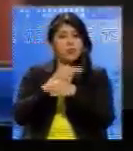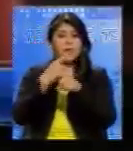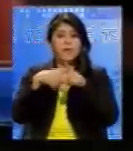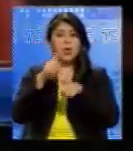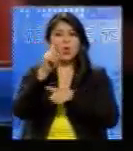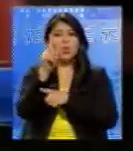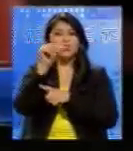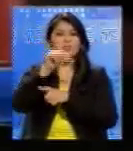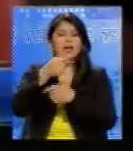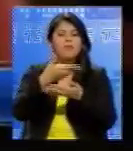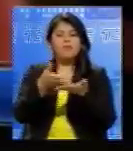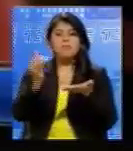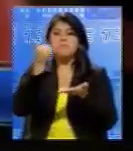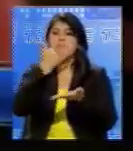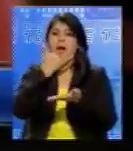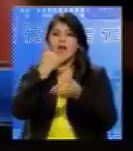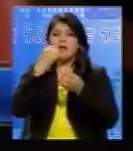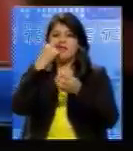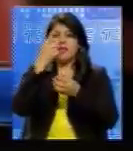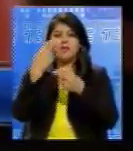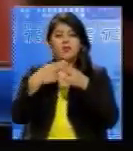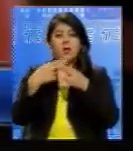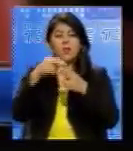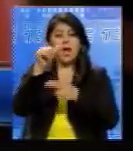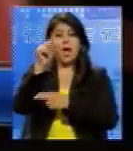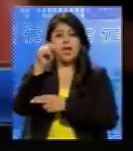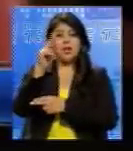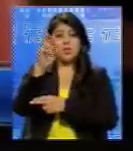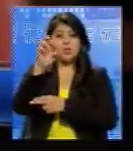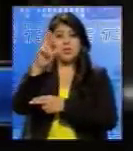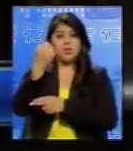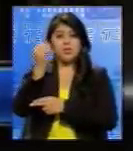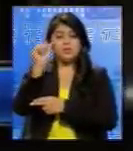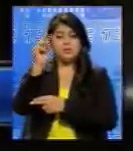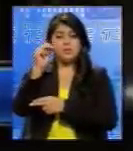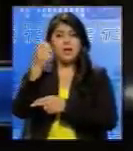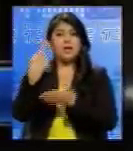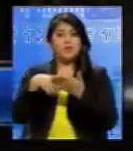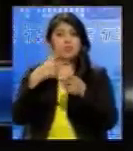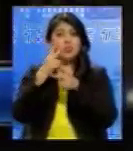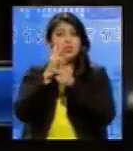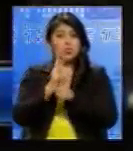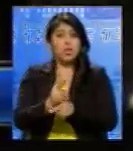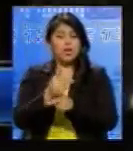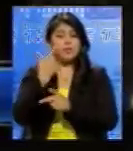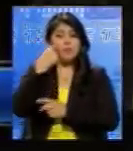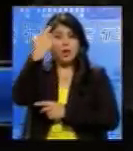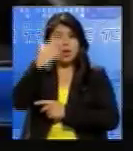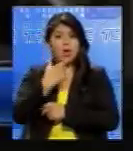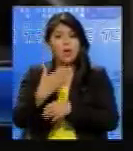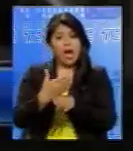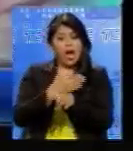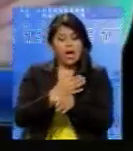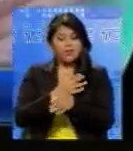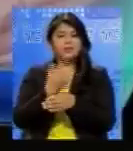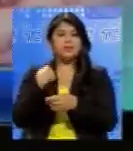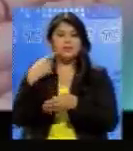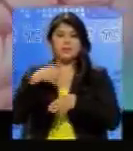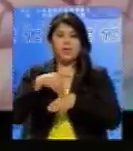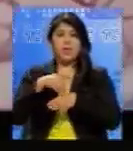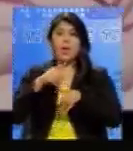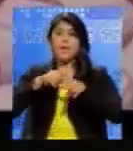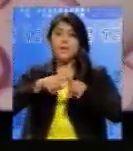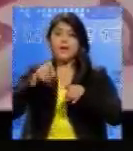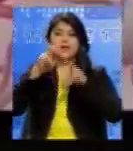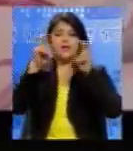varias malformaciones de estas, conocidas como aneurismas, pueden ser letales para el ser humano si no son corregidos a tiempo. Estos eventos